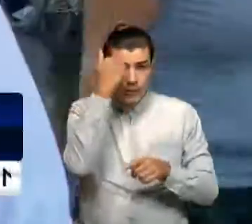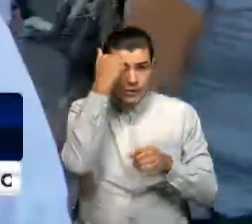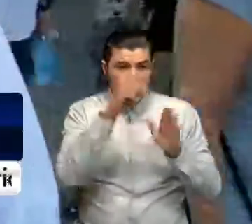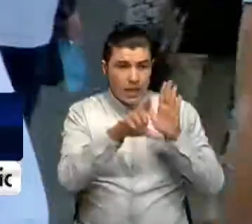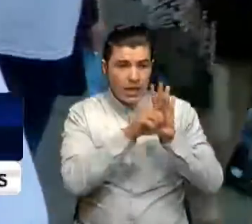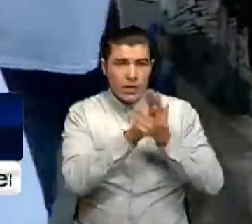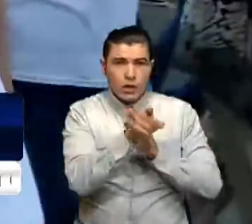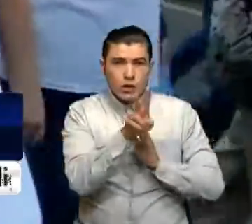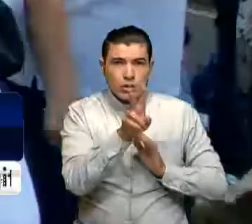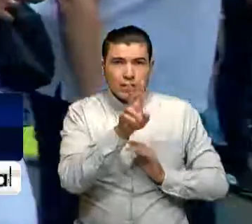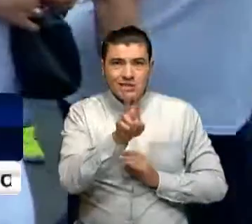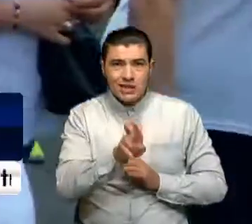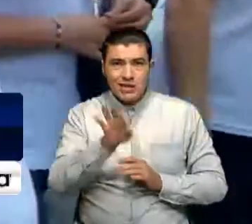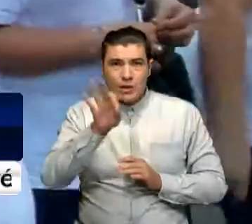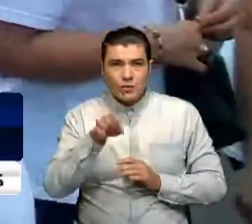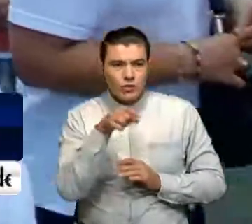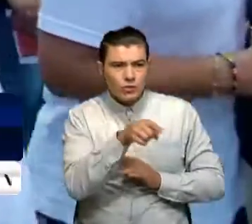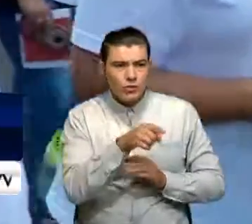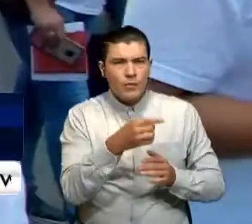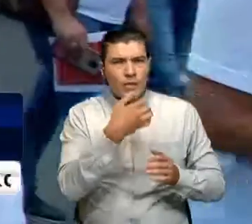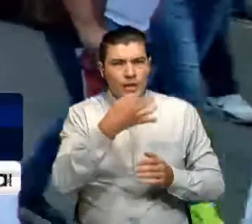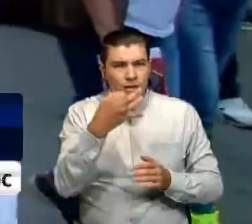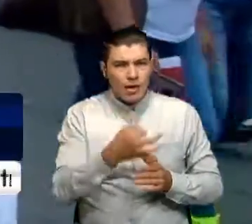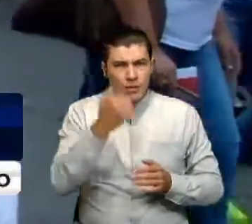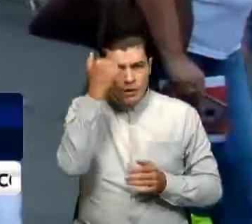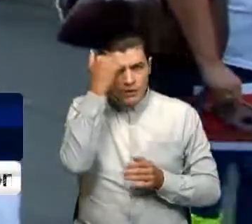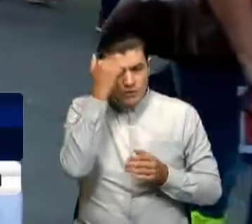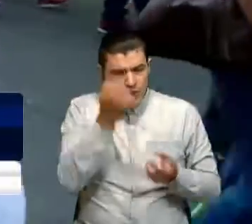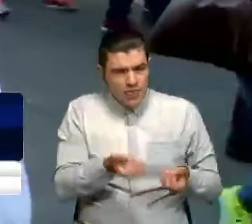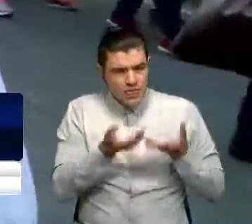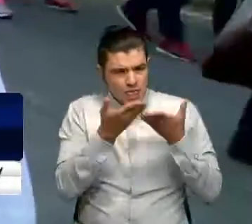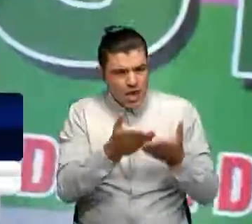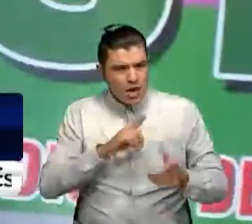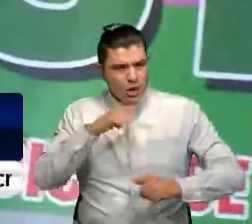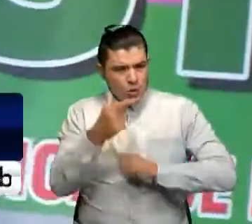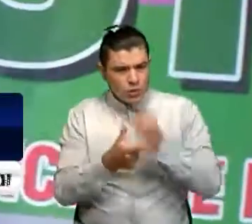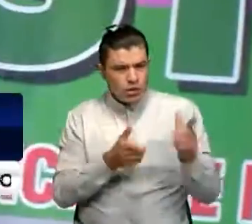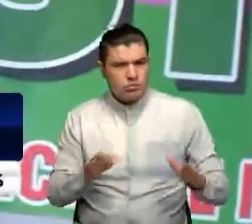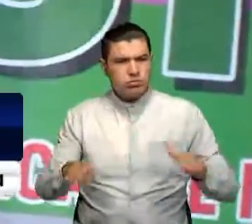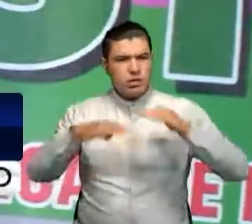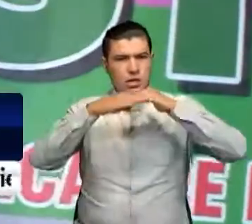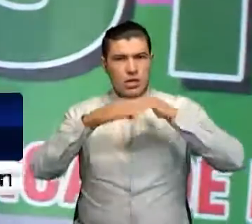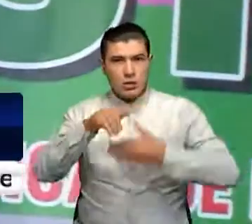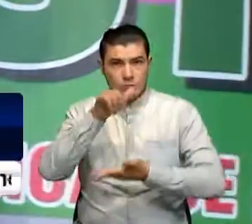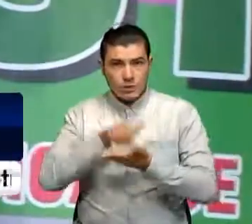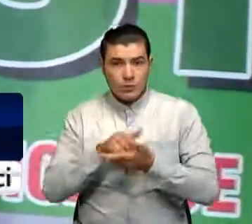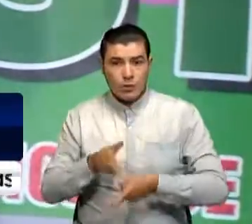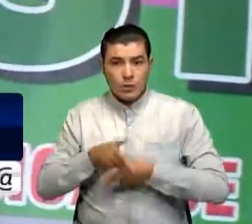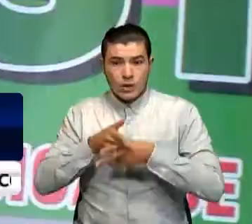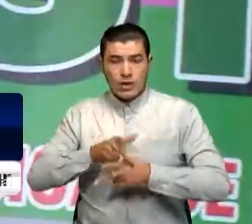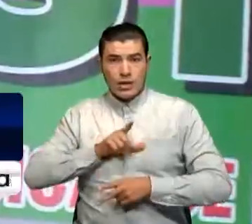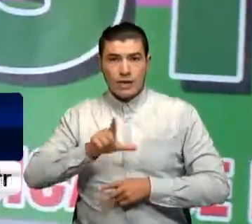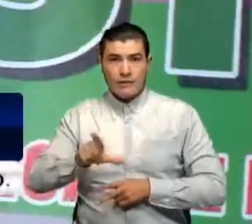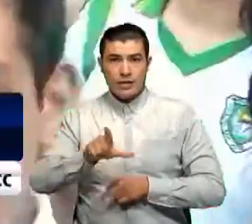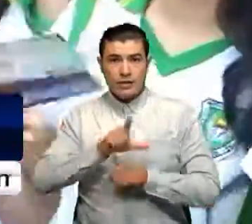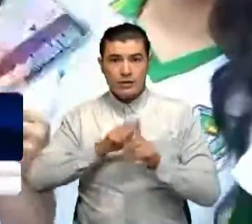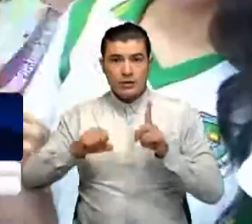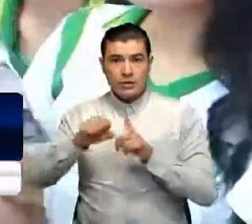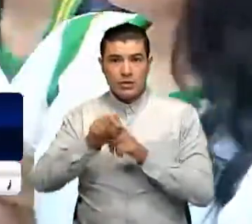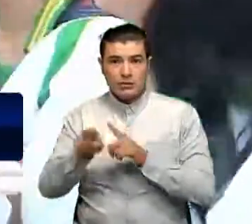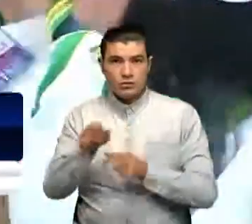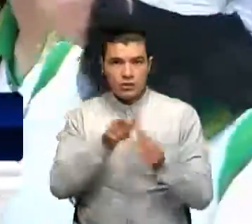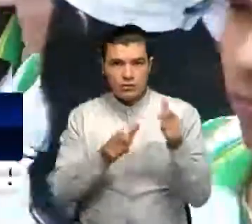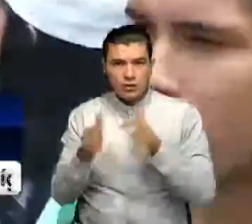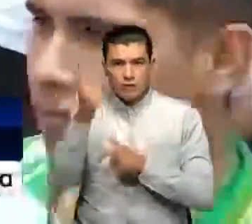reciban digamos todo ese serie de luchas y conquistas que hemos tenido para ello preservar la vida de los líderes sociales fue una de las consignas